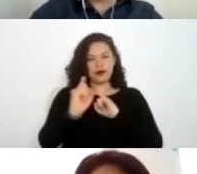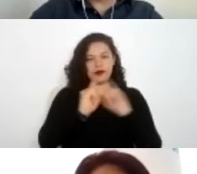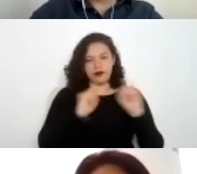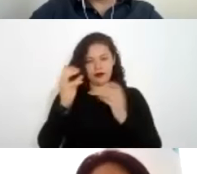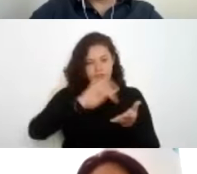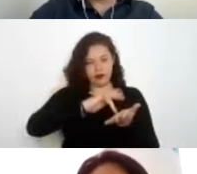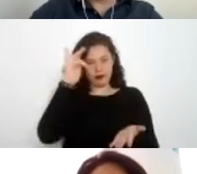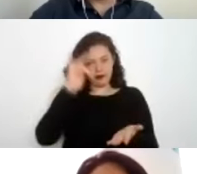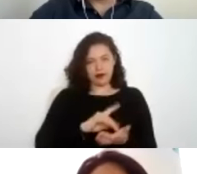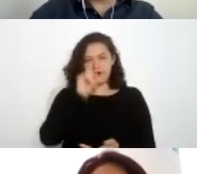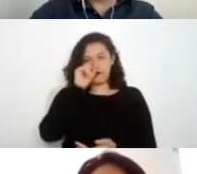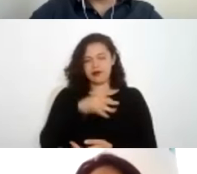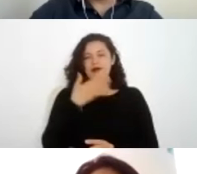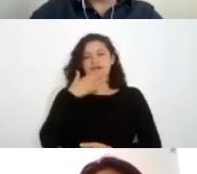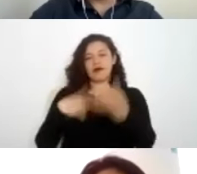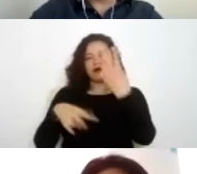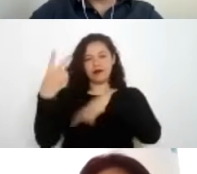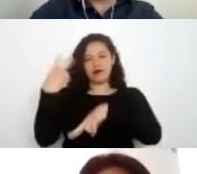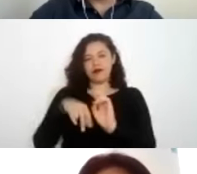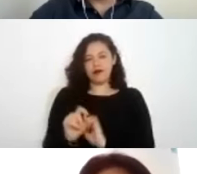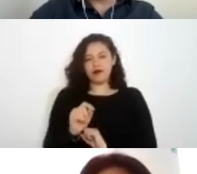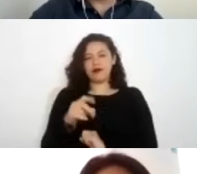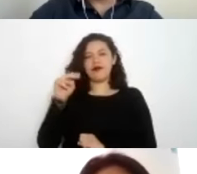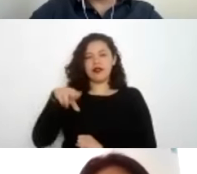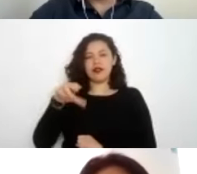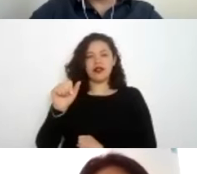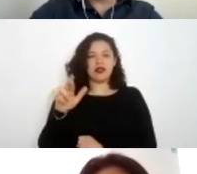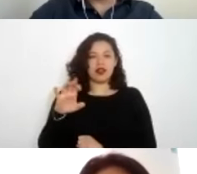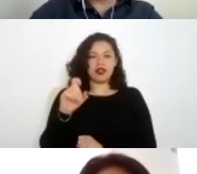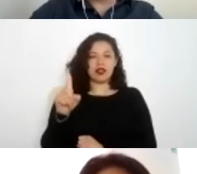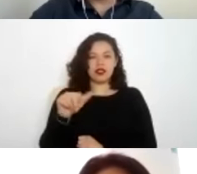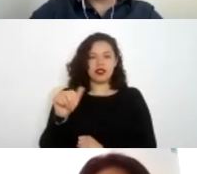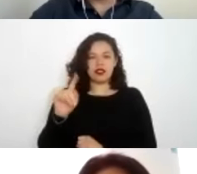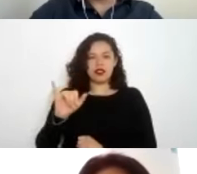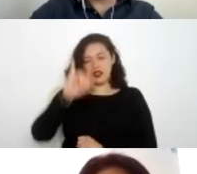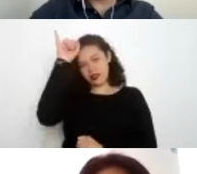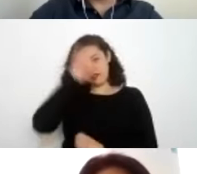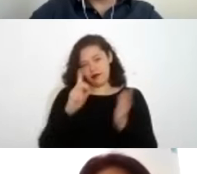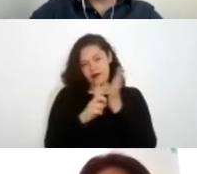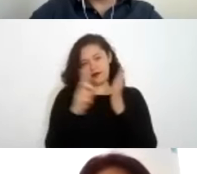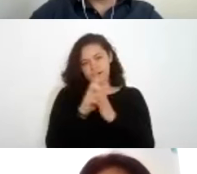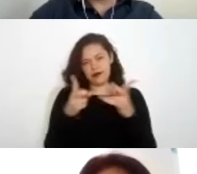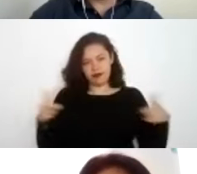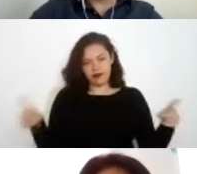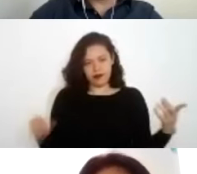mexicana, y le doy la bienvenida a la maestra Noreen Sástiga, jefa del Departamento de Desarrollo y Capacitación.